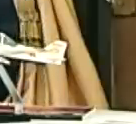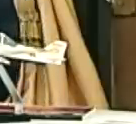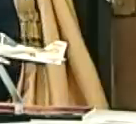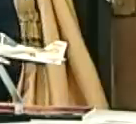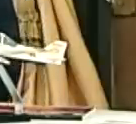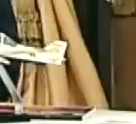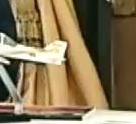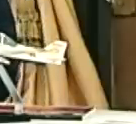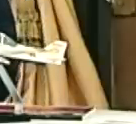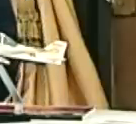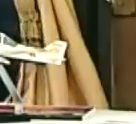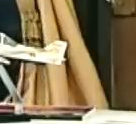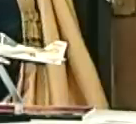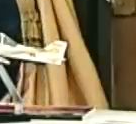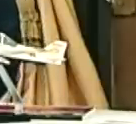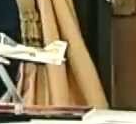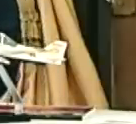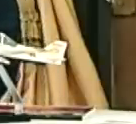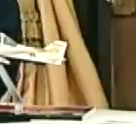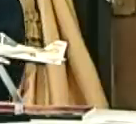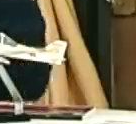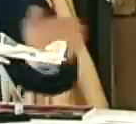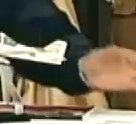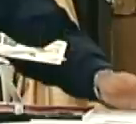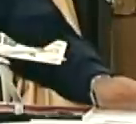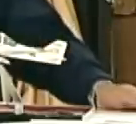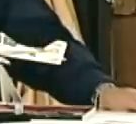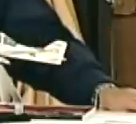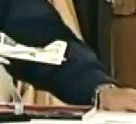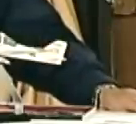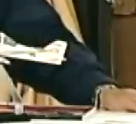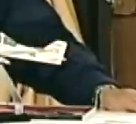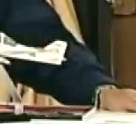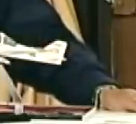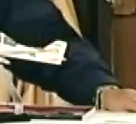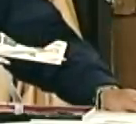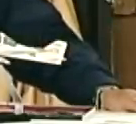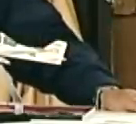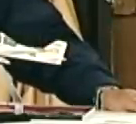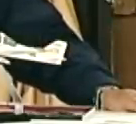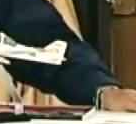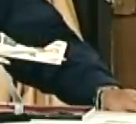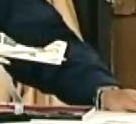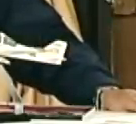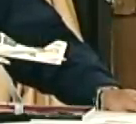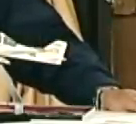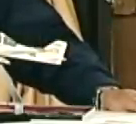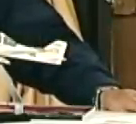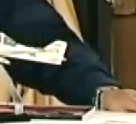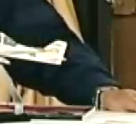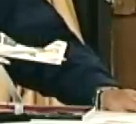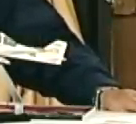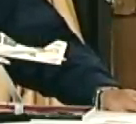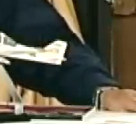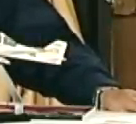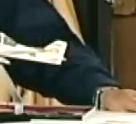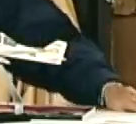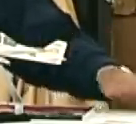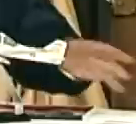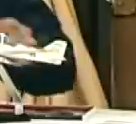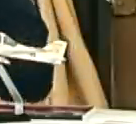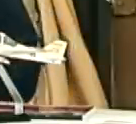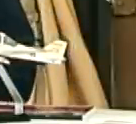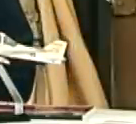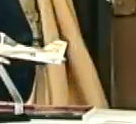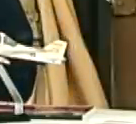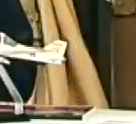Muy importante todos los pasos que se han dado durante este primer año de la gran misión Transporte Venezuela. Y